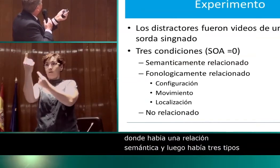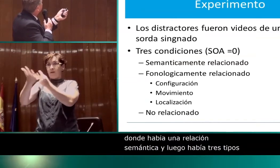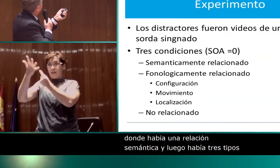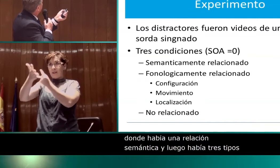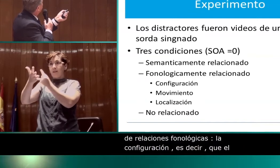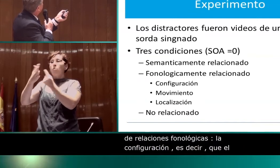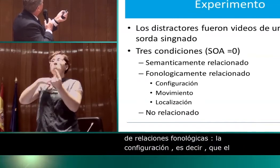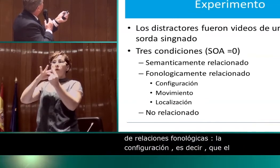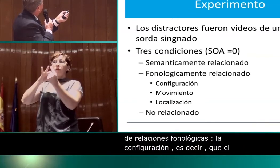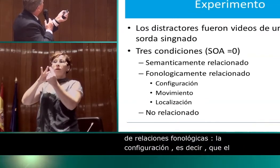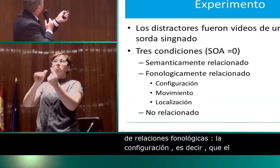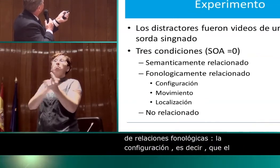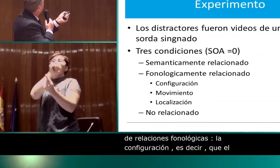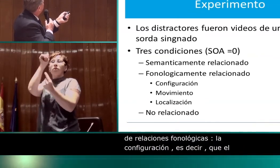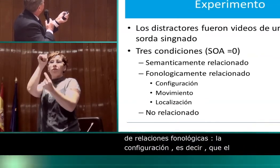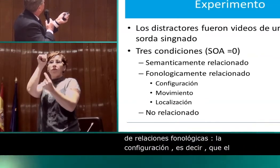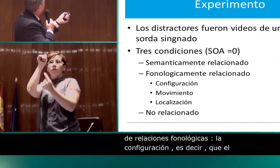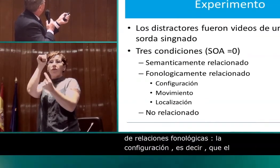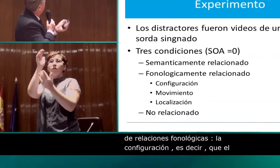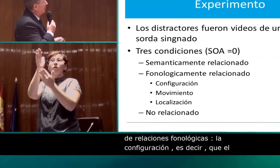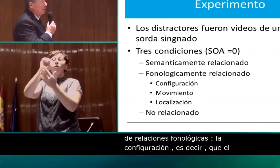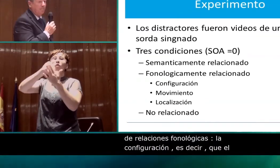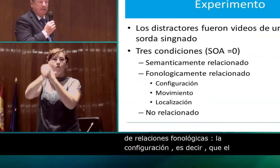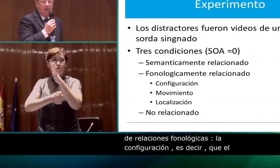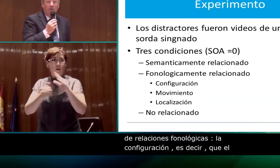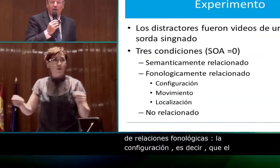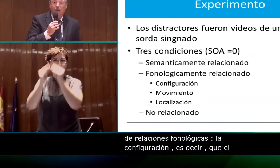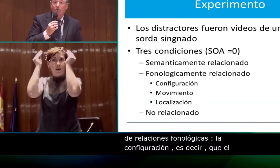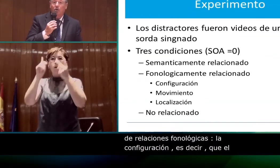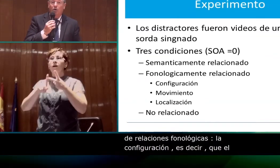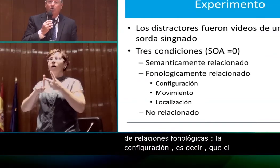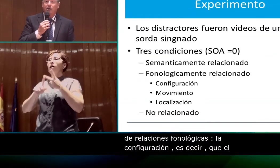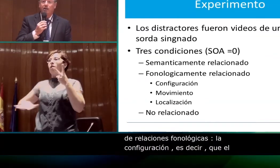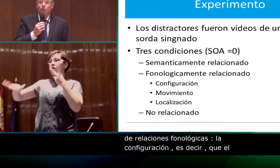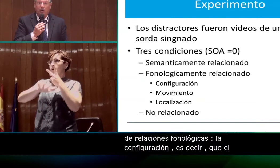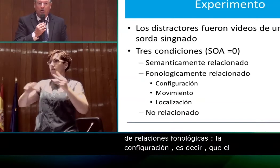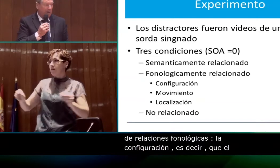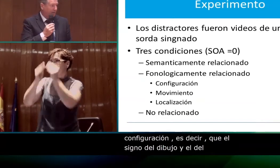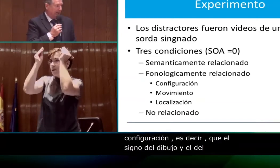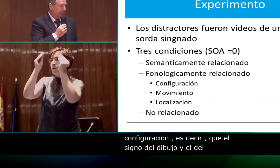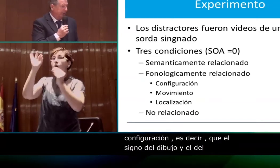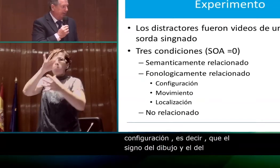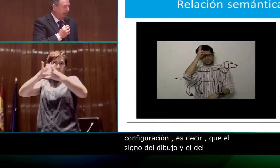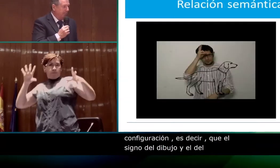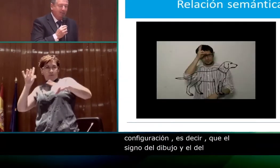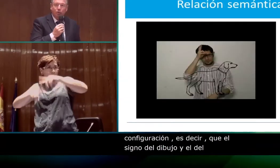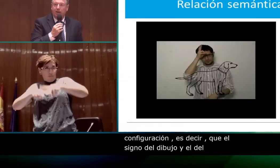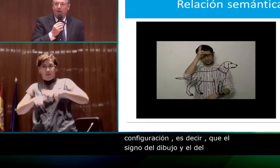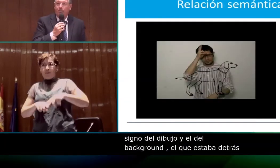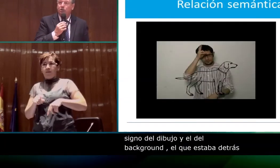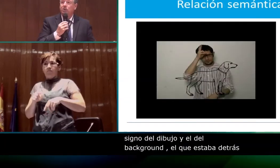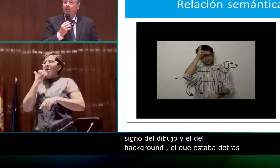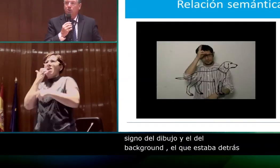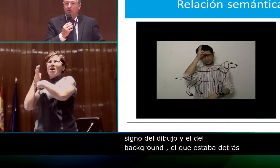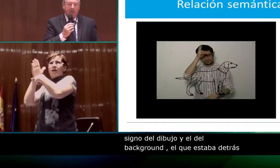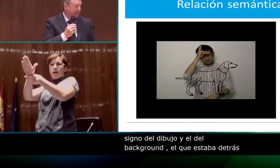podían compartir la configuración, podían compartir el movimiento, podían compartir la localización o teníamos el no relacionado. Veamos un